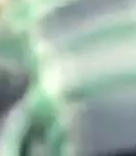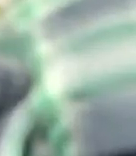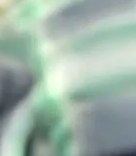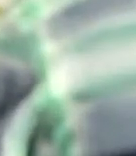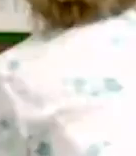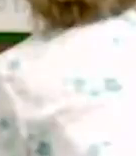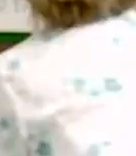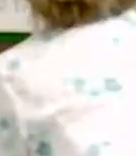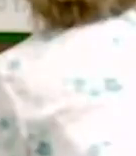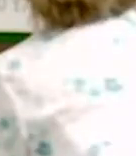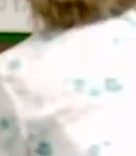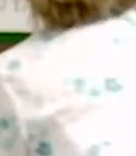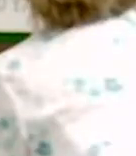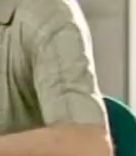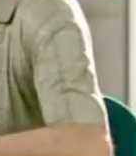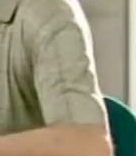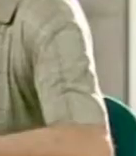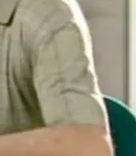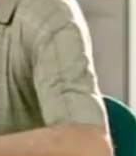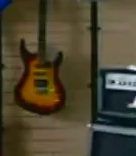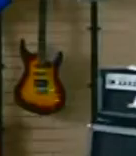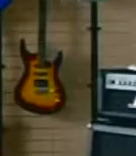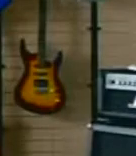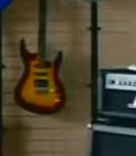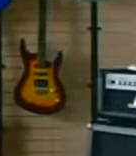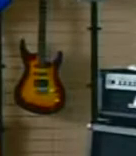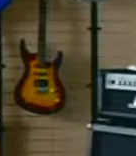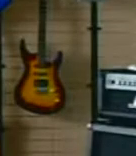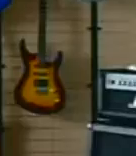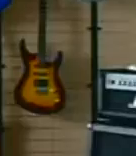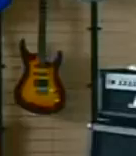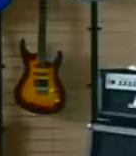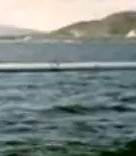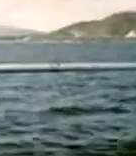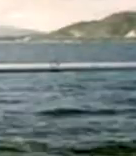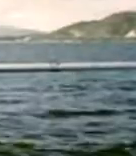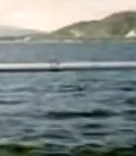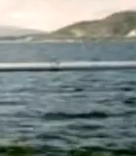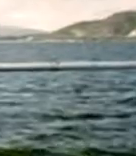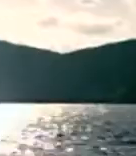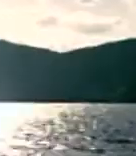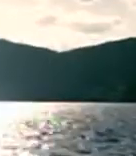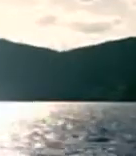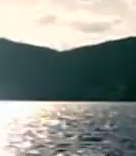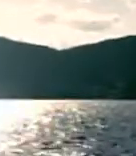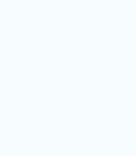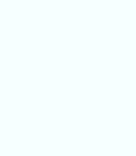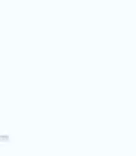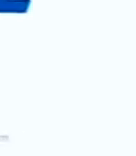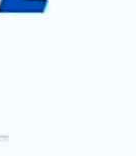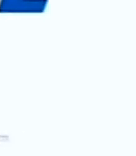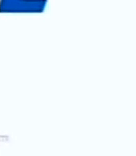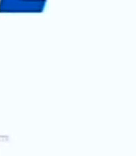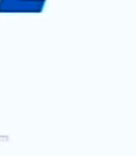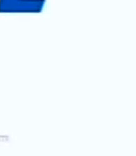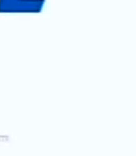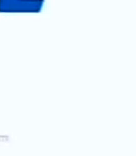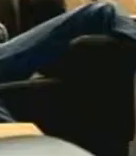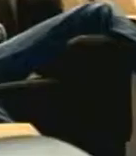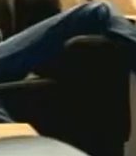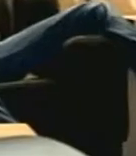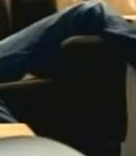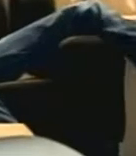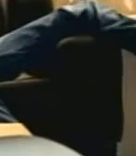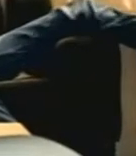Bogotá, Occidente y Popular. Pide el que más te convenga y úsalo en eso que siempre quisiste. Grupo Aval, más que un